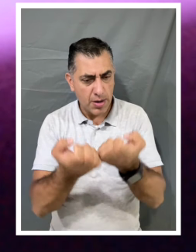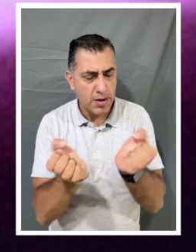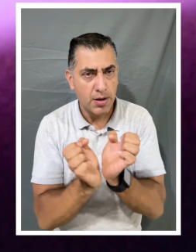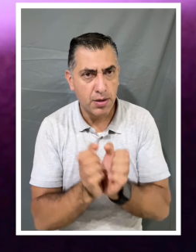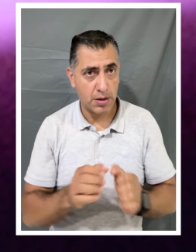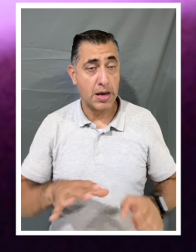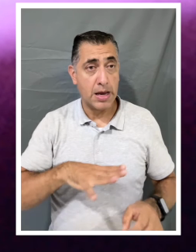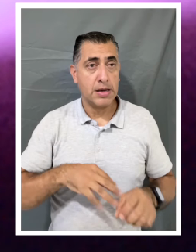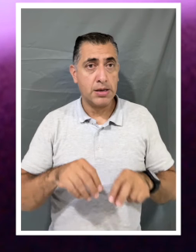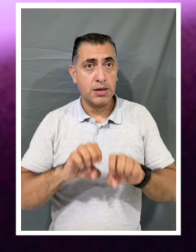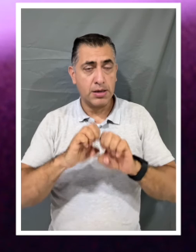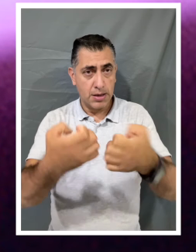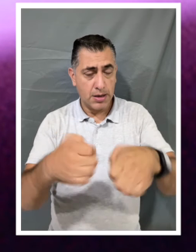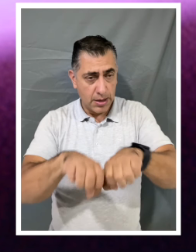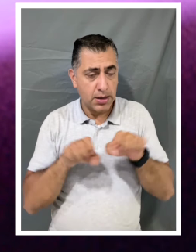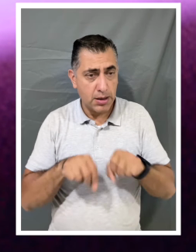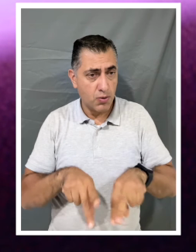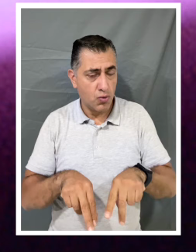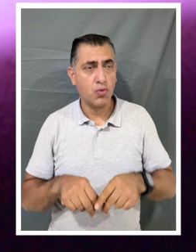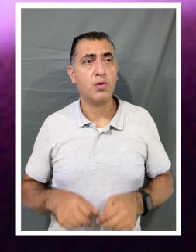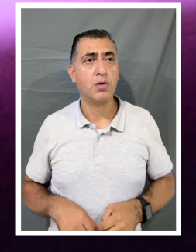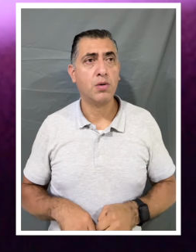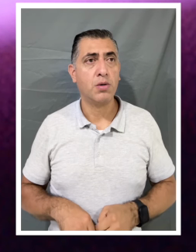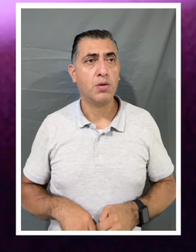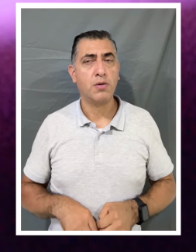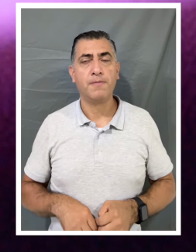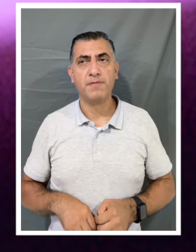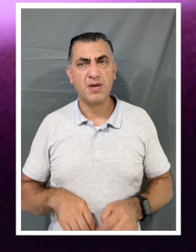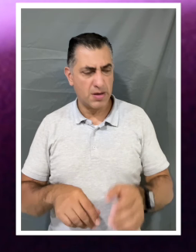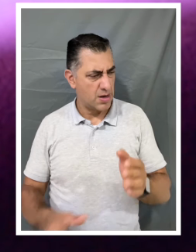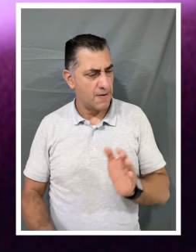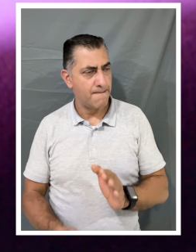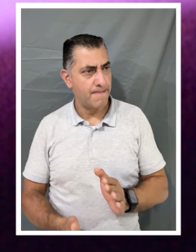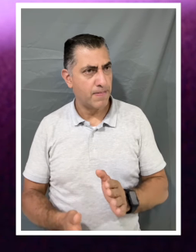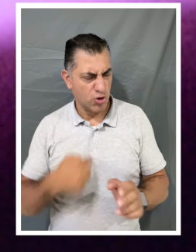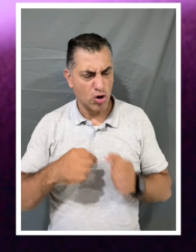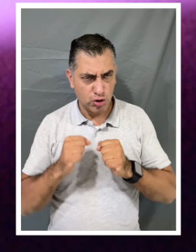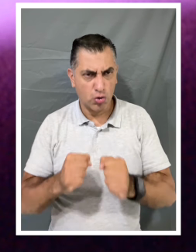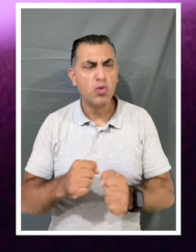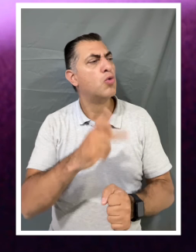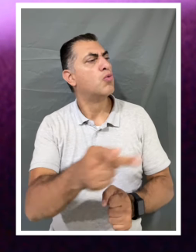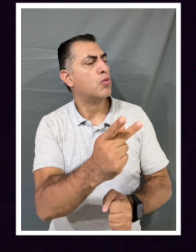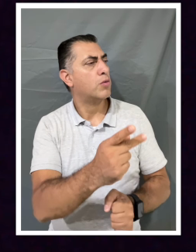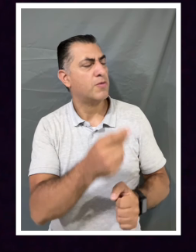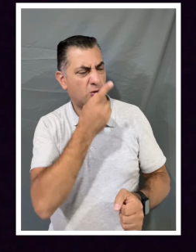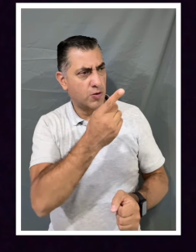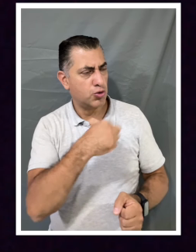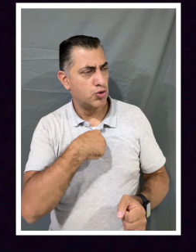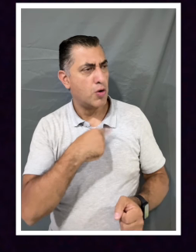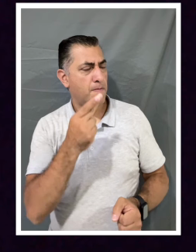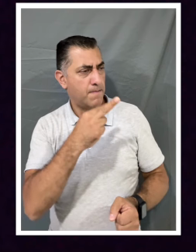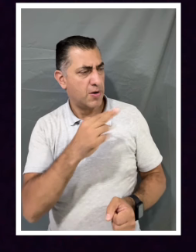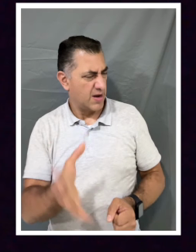futbolistas que han ganado varias veces campeones de gole y no ganan el campeonato Y sabes qué Yo estoy seguro que si les preguntáramos nos dirían yo